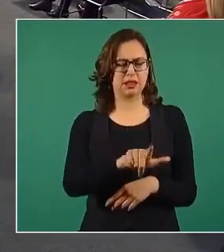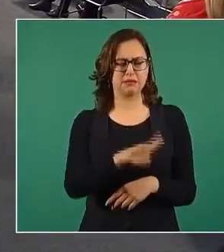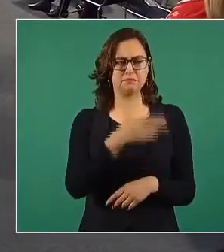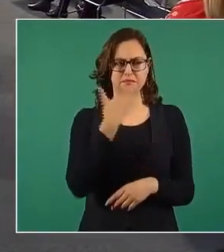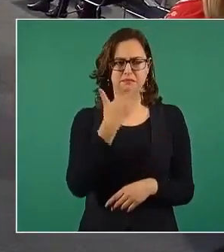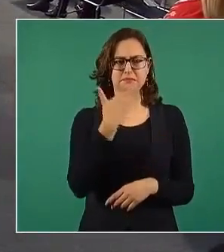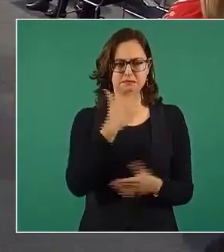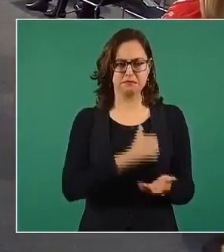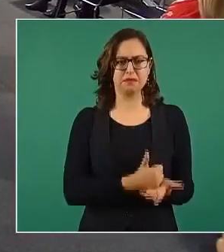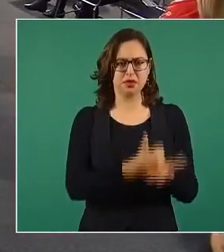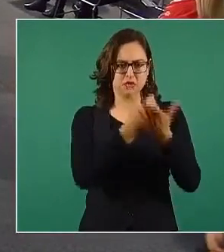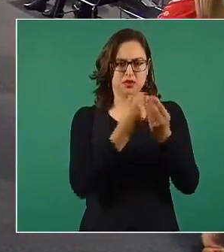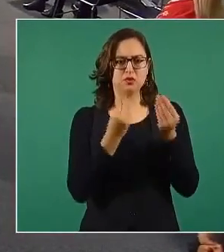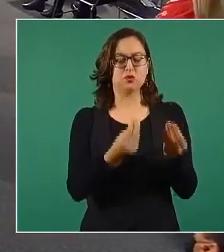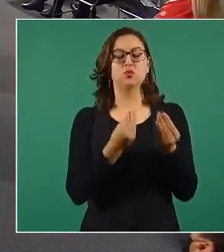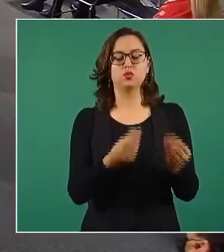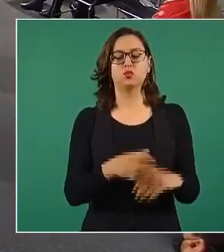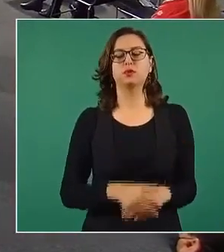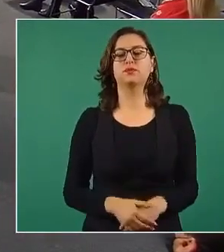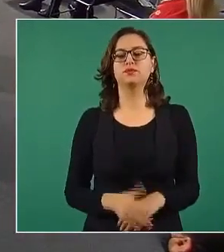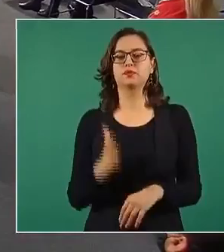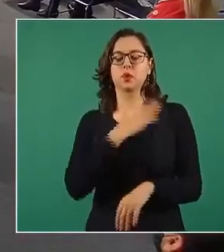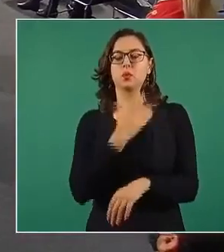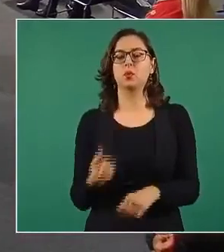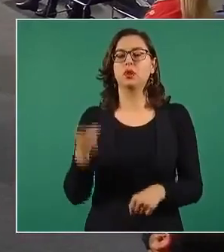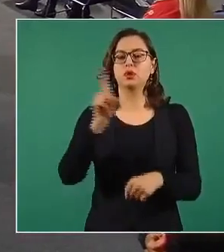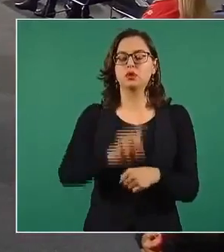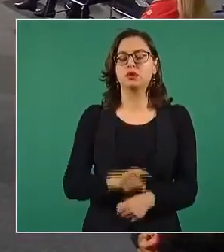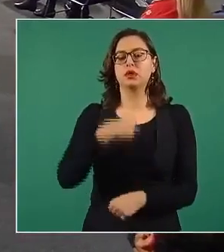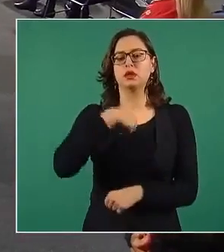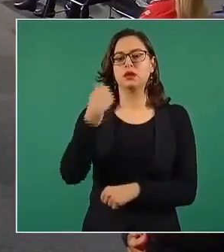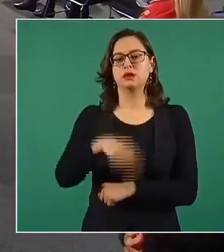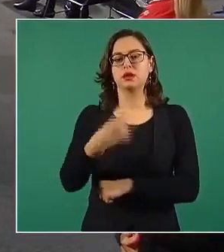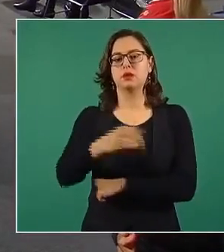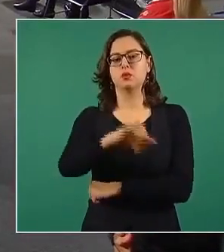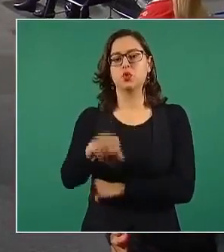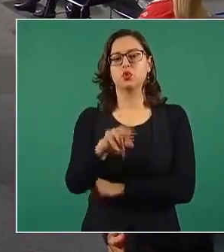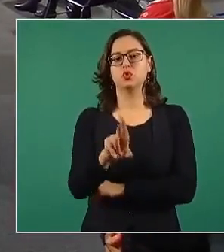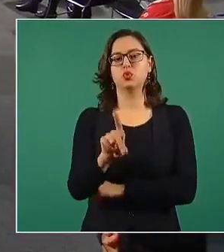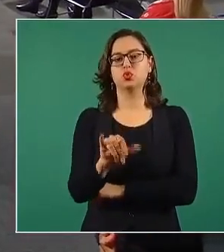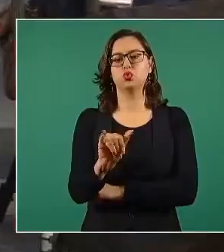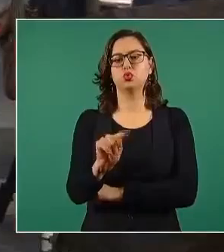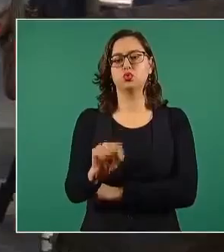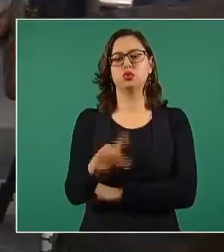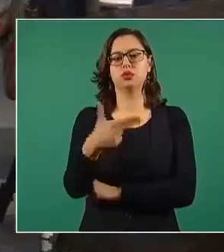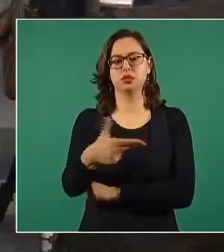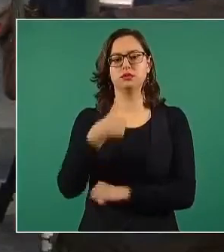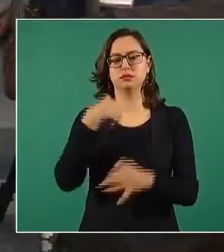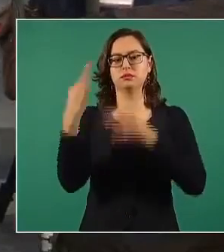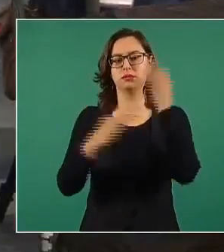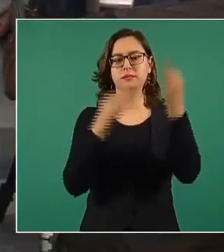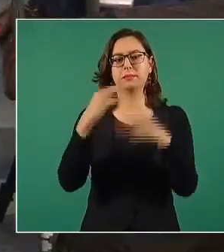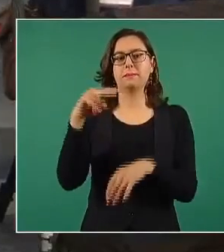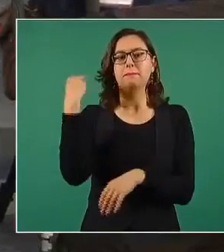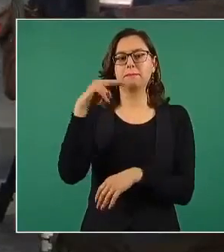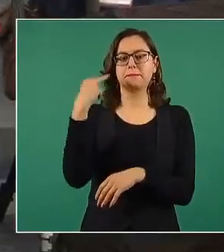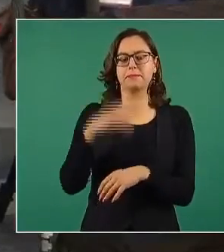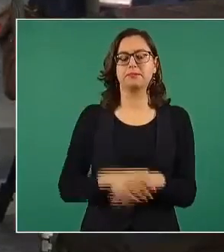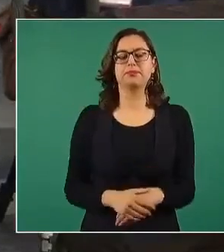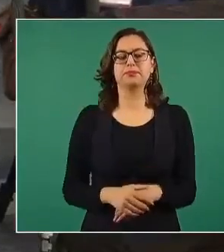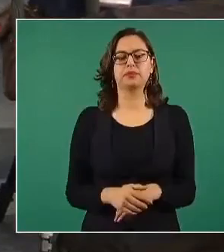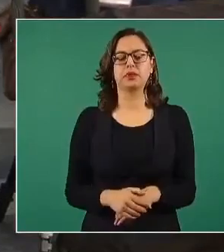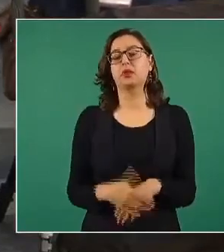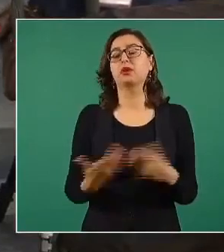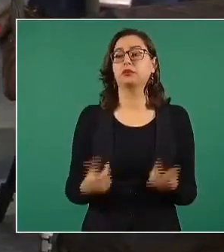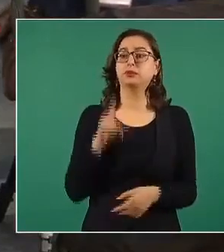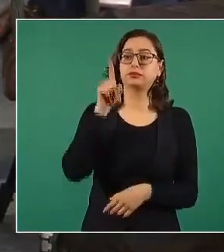Gracias, buenos días. Judith Sánchez Reyes, corresponsal de Imagen del Golfo de Veracruz. Presidente, la construcción del corredor